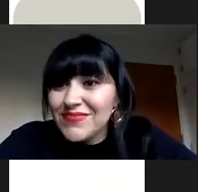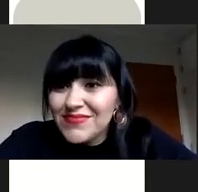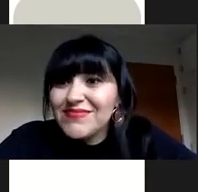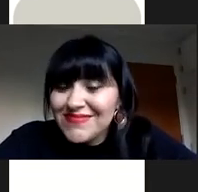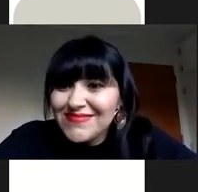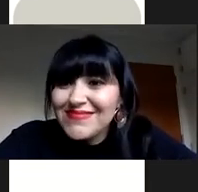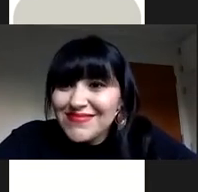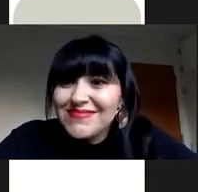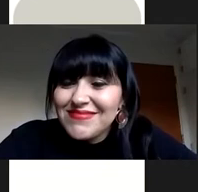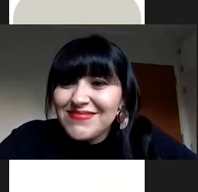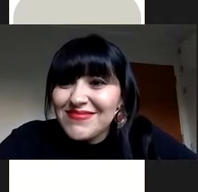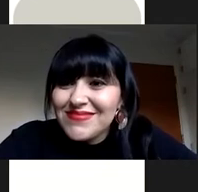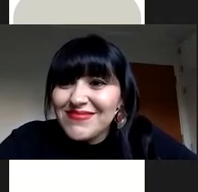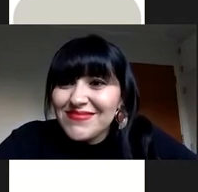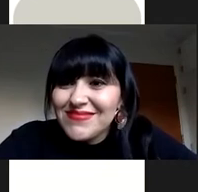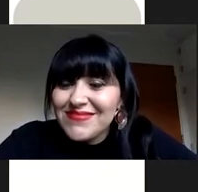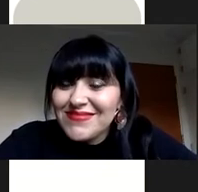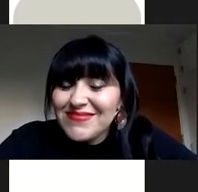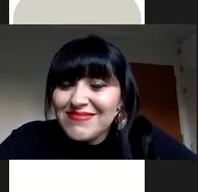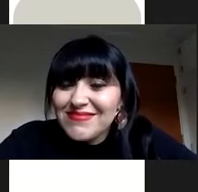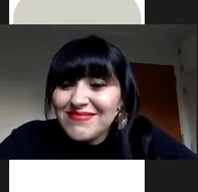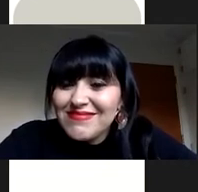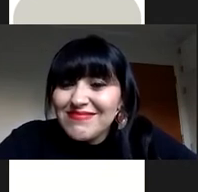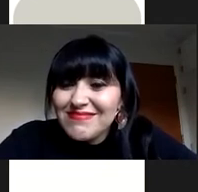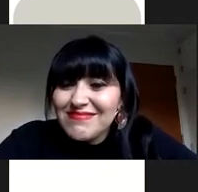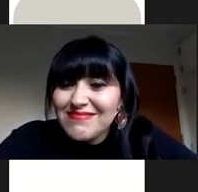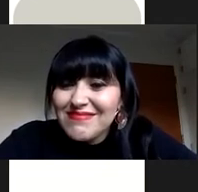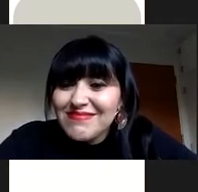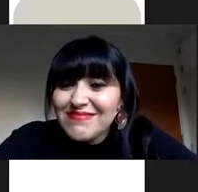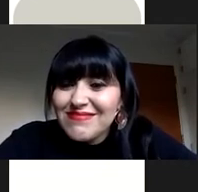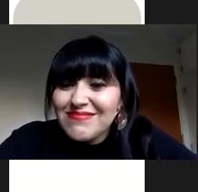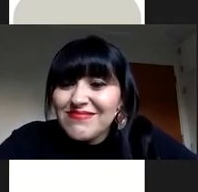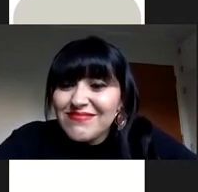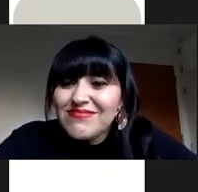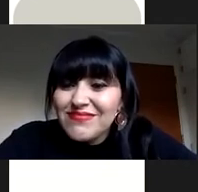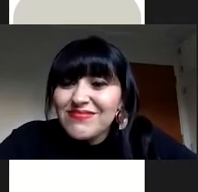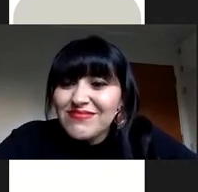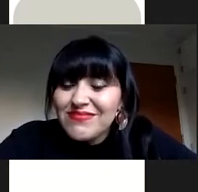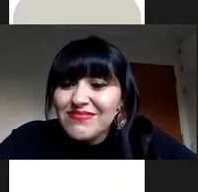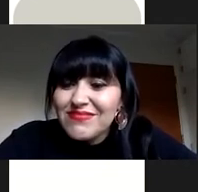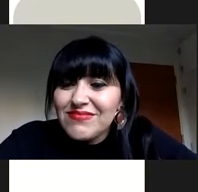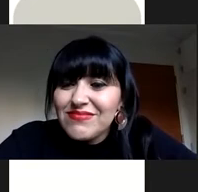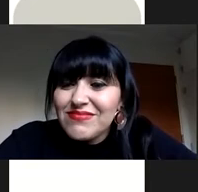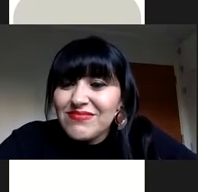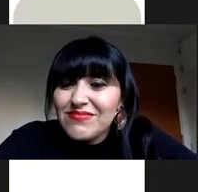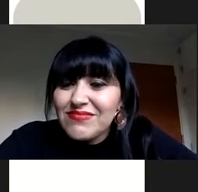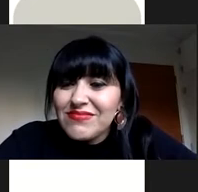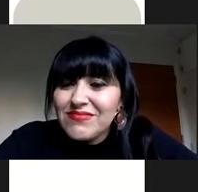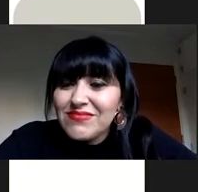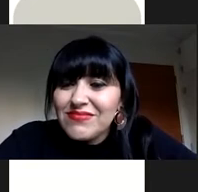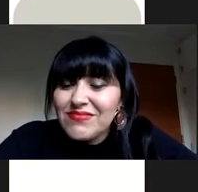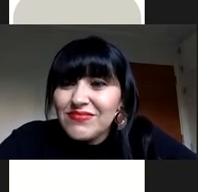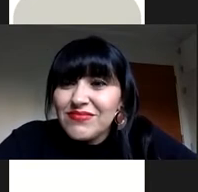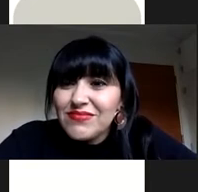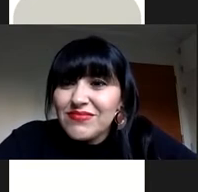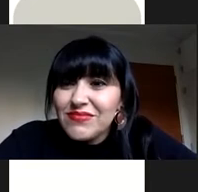muy latinizados, a hacer fiestas, a juntarnos en baby shower, y todo esto ha impedido. Además hay un miedo. Hoy se indicaba en las noticias que